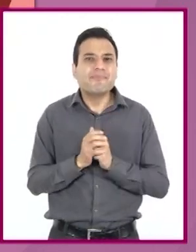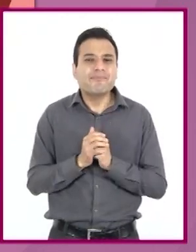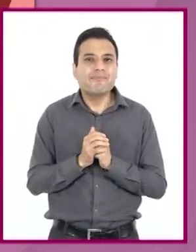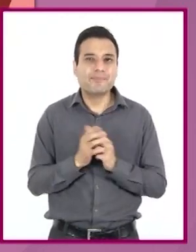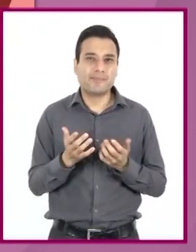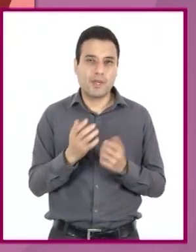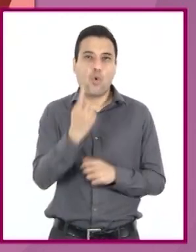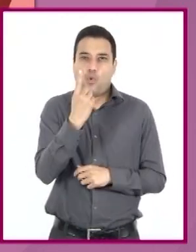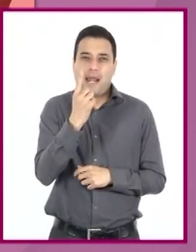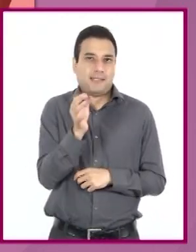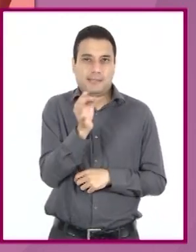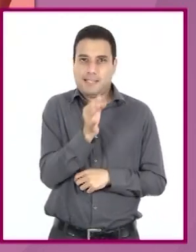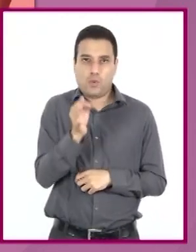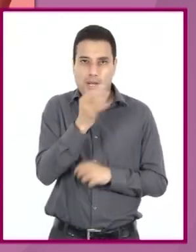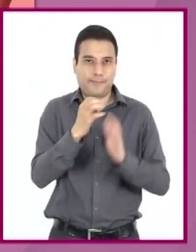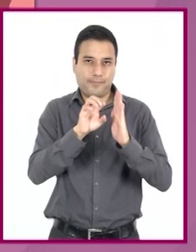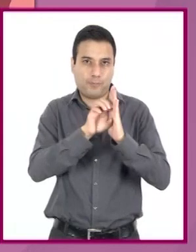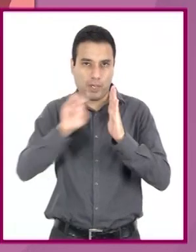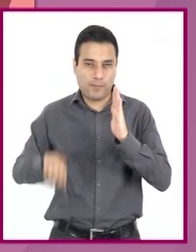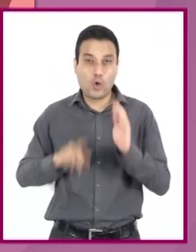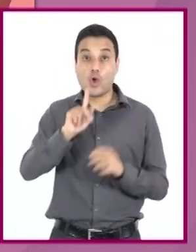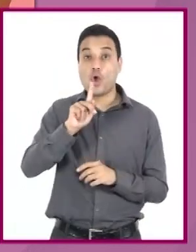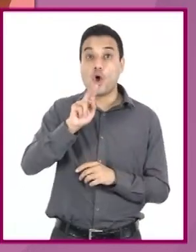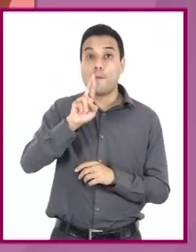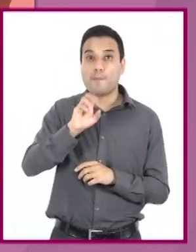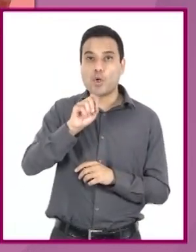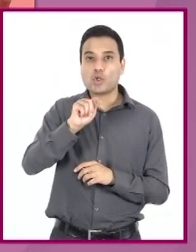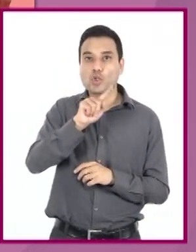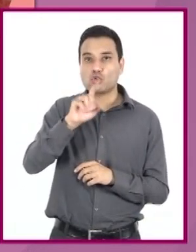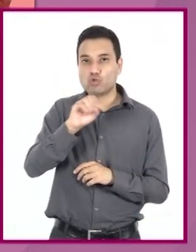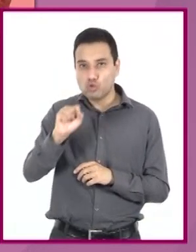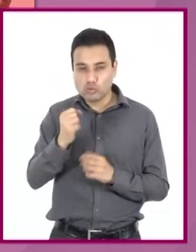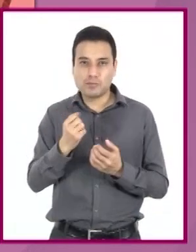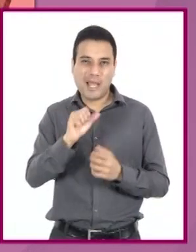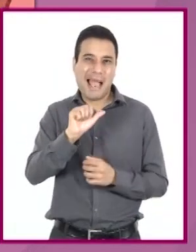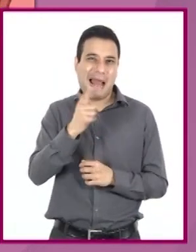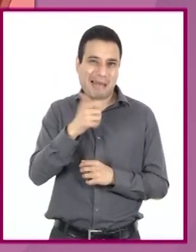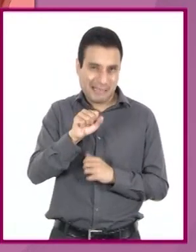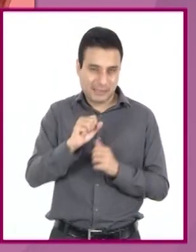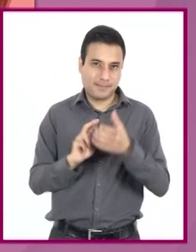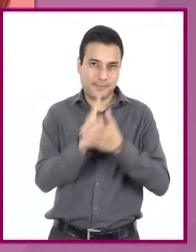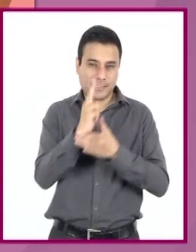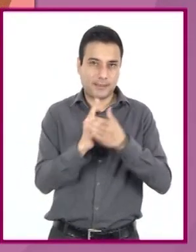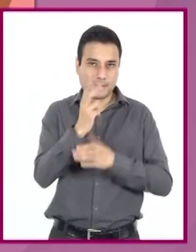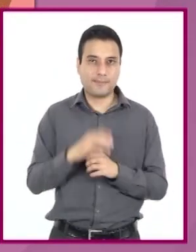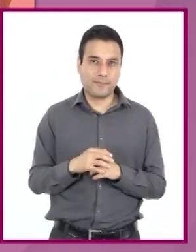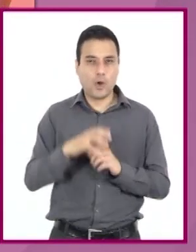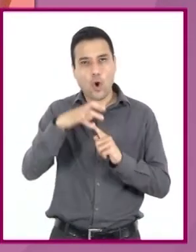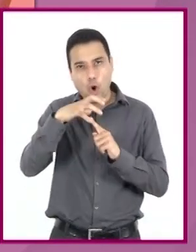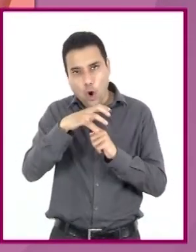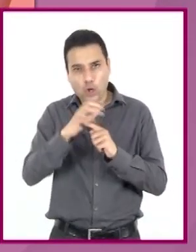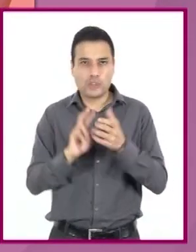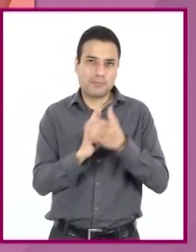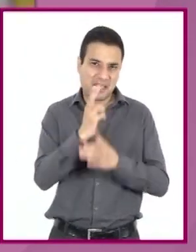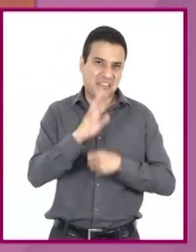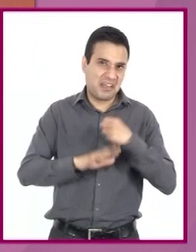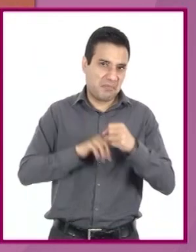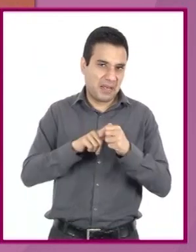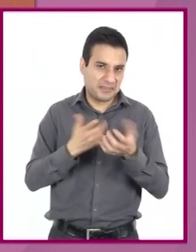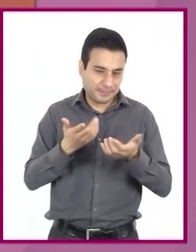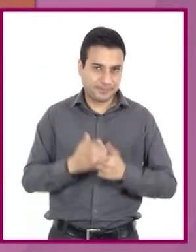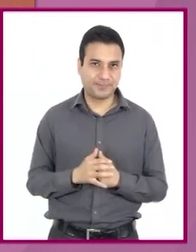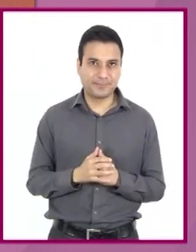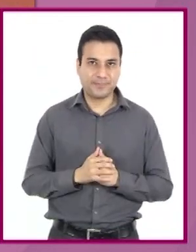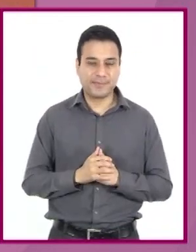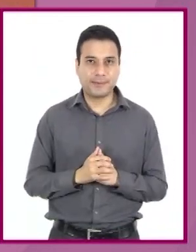organismos unicelulares como los protozoarios y algunas algas, y en pluricelulares como hongos, plantas y animales.